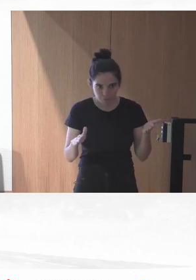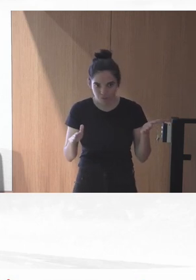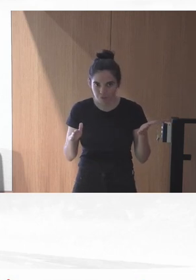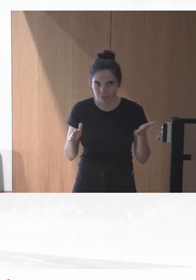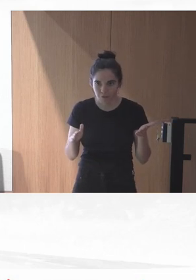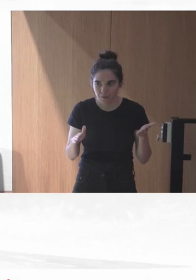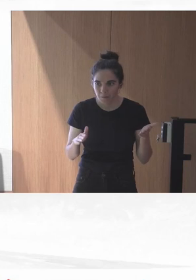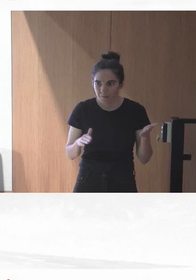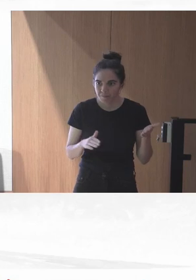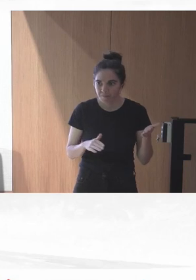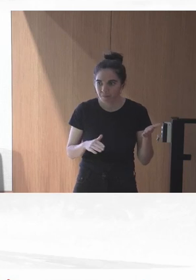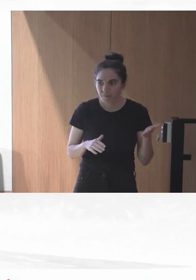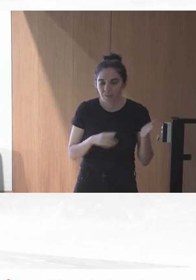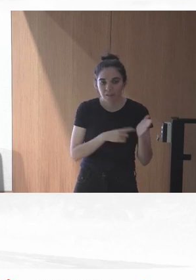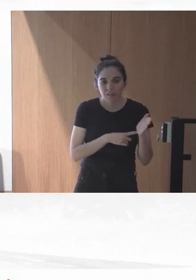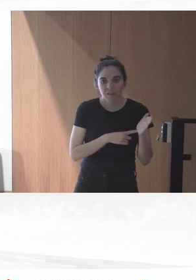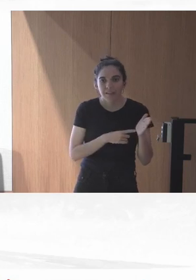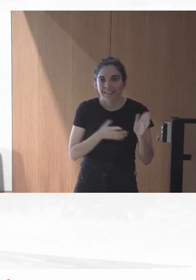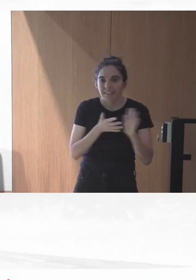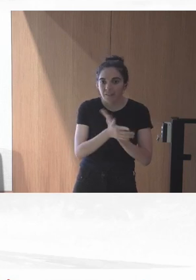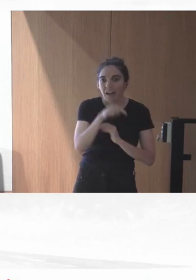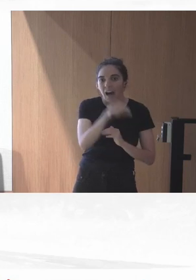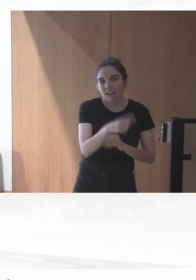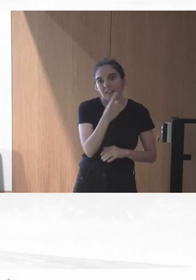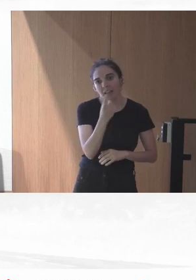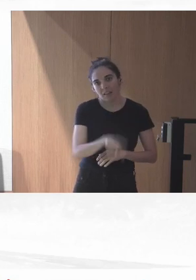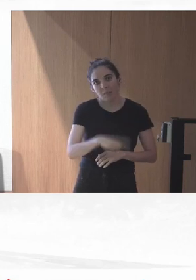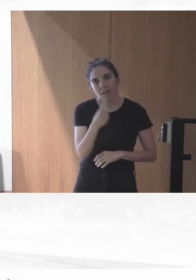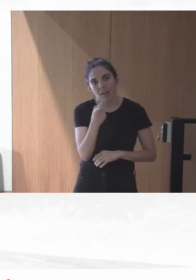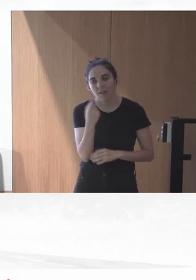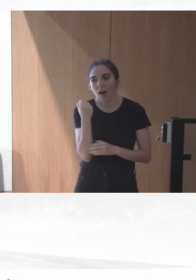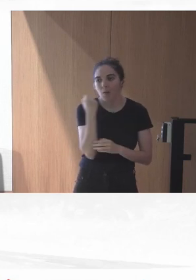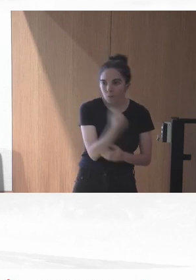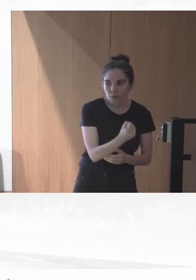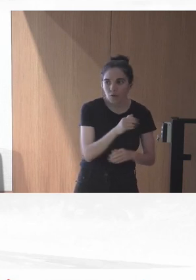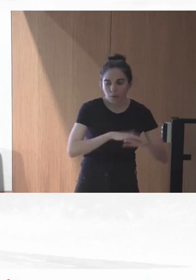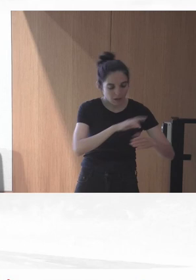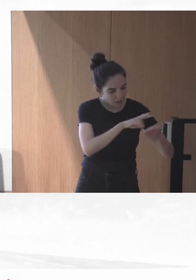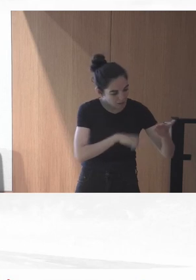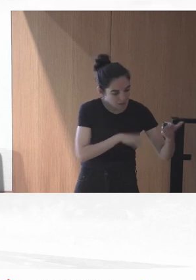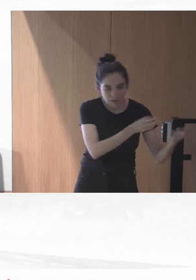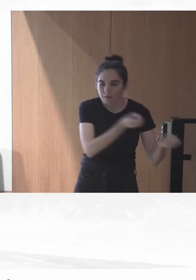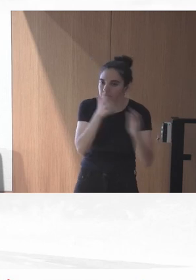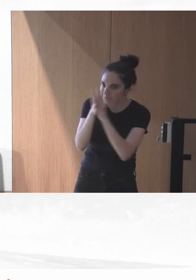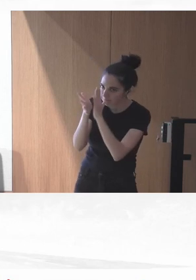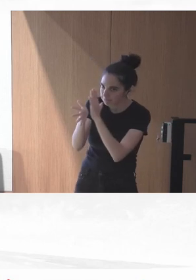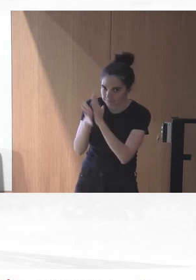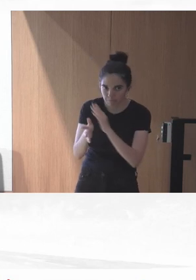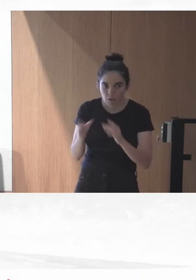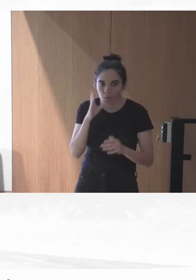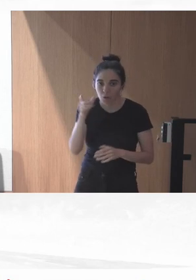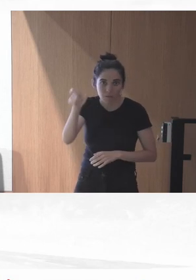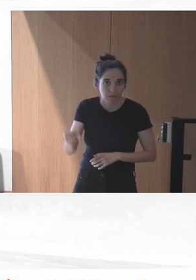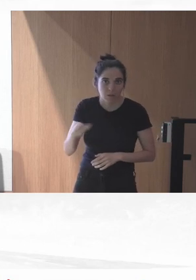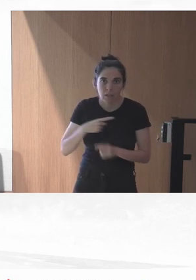a ello. Entonces, tener el apoyo en ese momento creo que es muy beneficioso para apoyar a la persona en ese momento tan